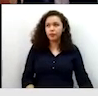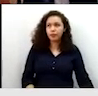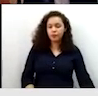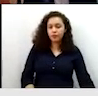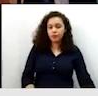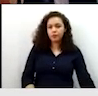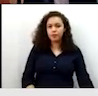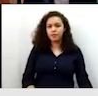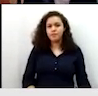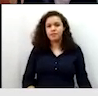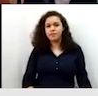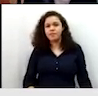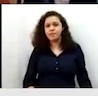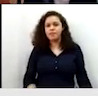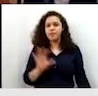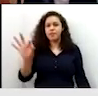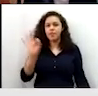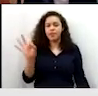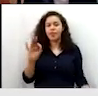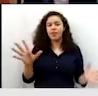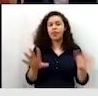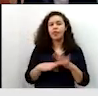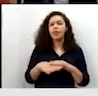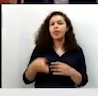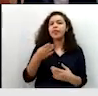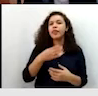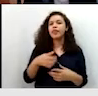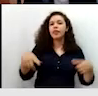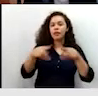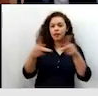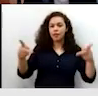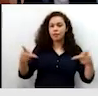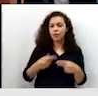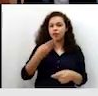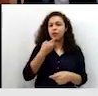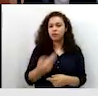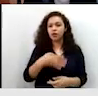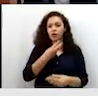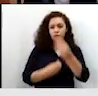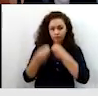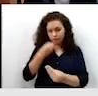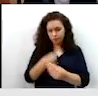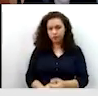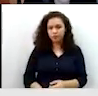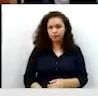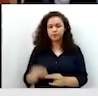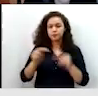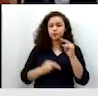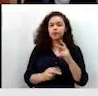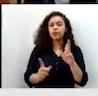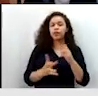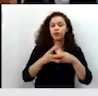Pues aquí a lo mejor vamos a tomar como referencia el plato del bien comer, donde se clasifica en frutas, verduras,